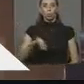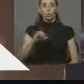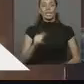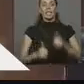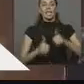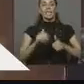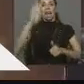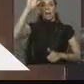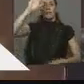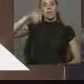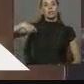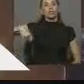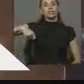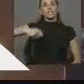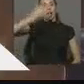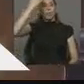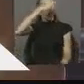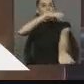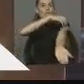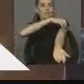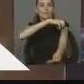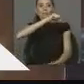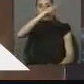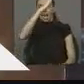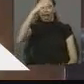de Atacama en esa época,